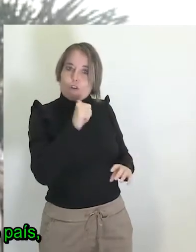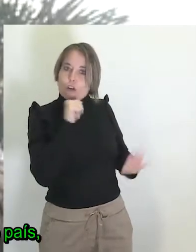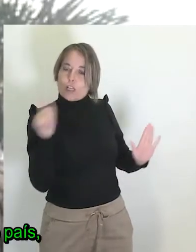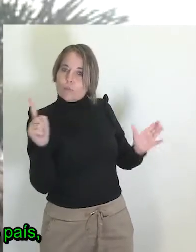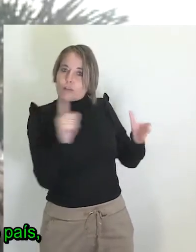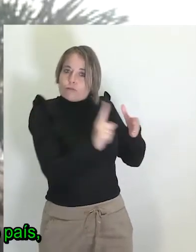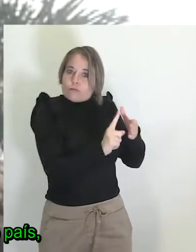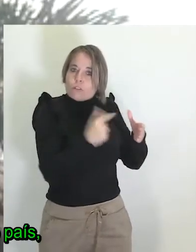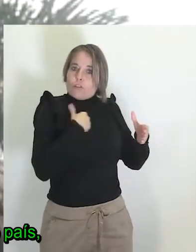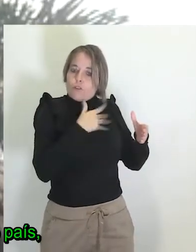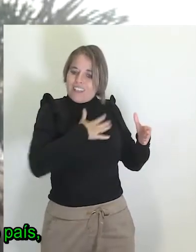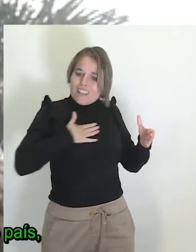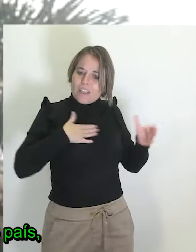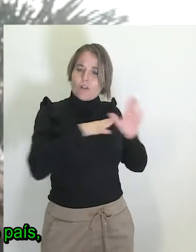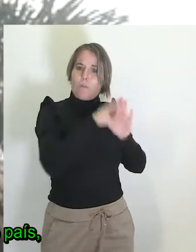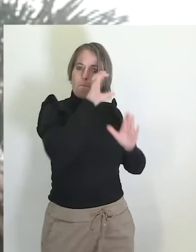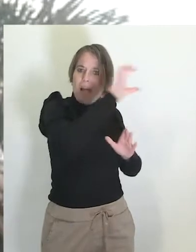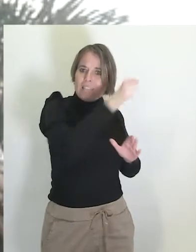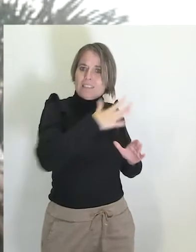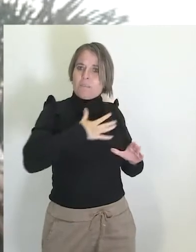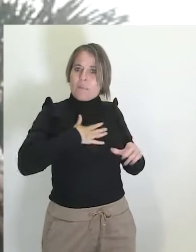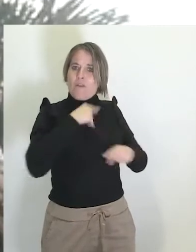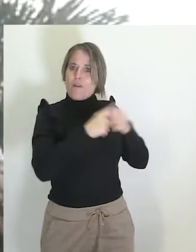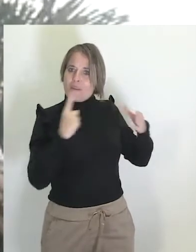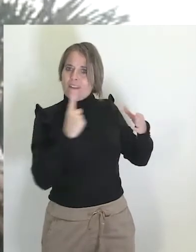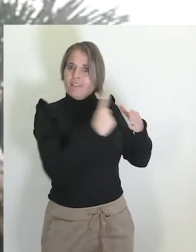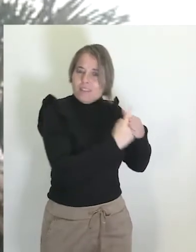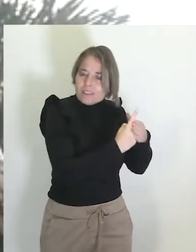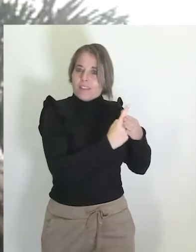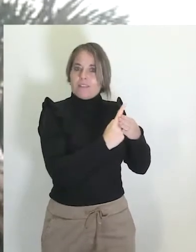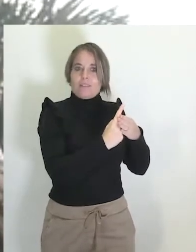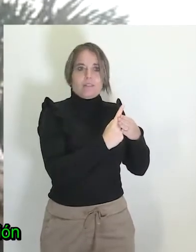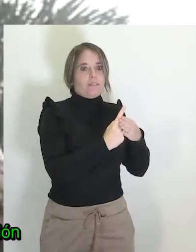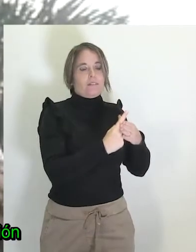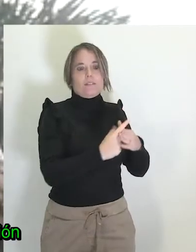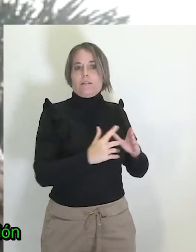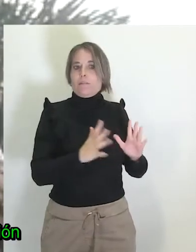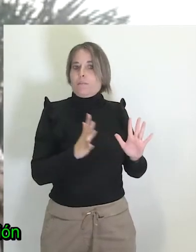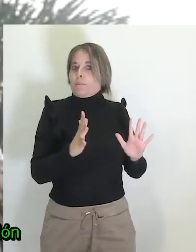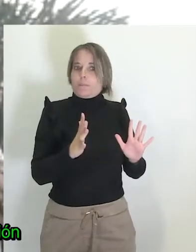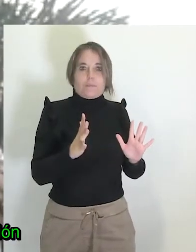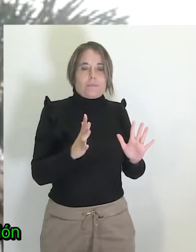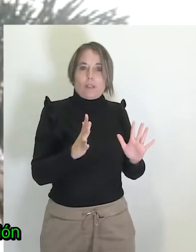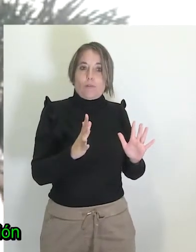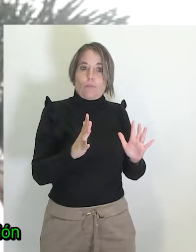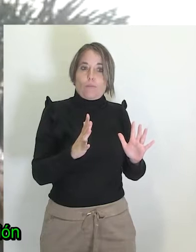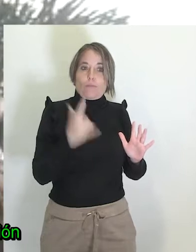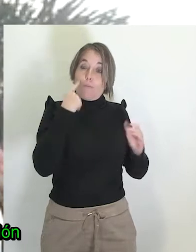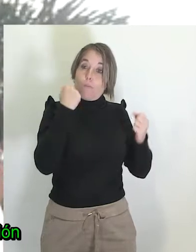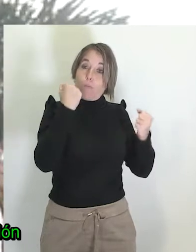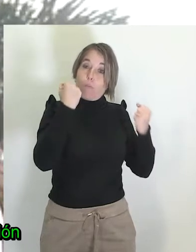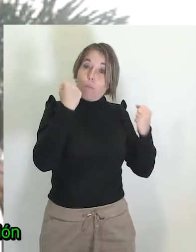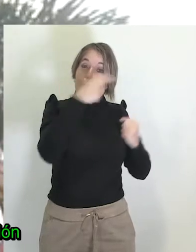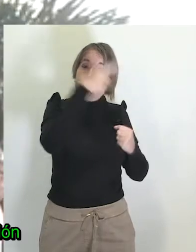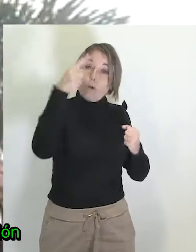queríamos dejar ni nuestro país, ni nuestra familia, ni nuestra actividad, pero el poder